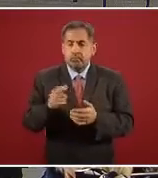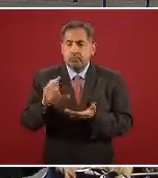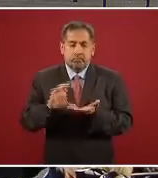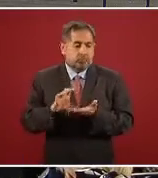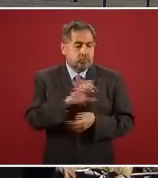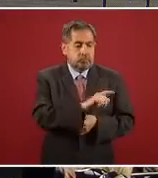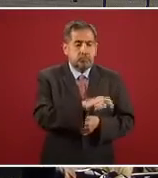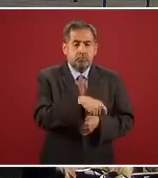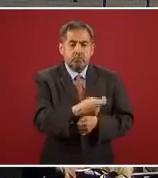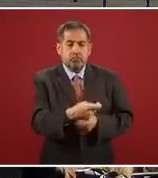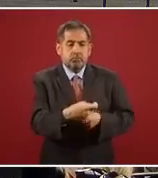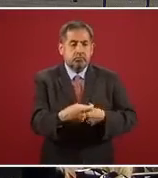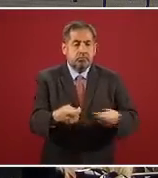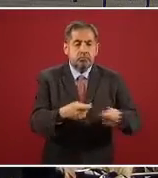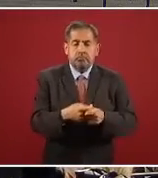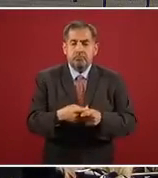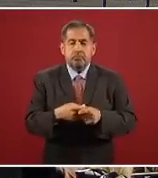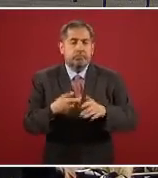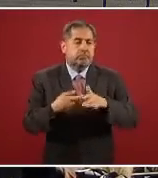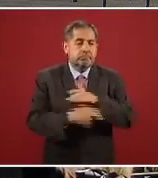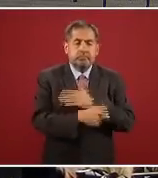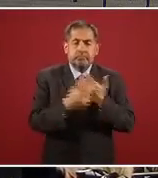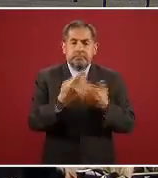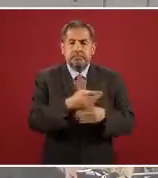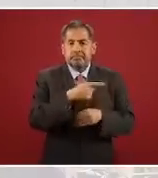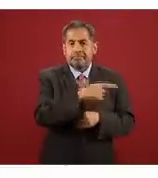estas personas y cómo se triangulaban los